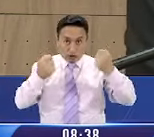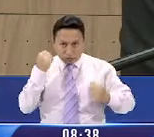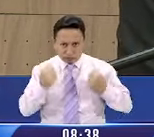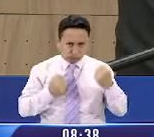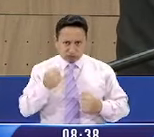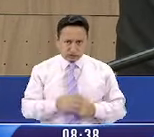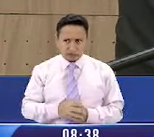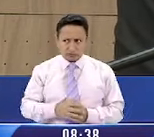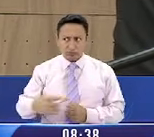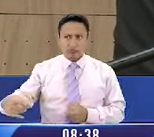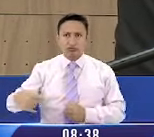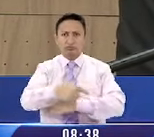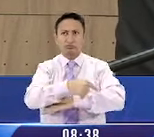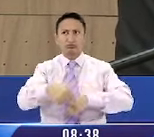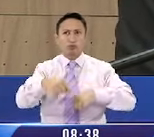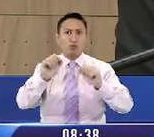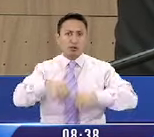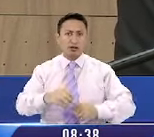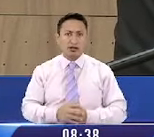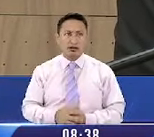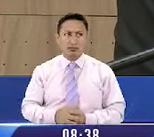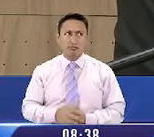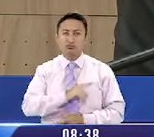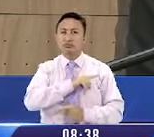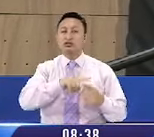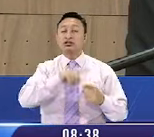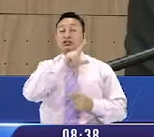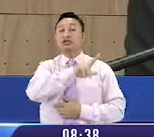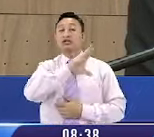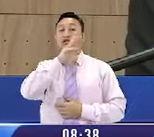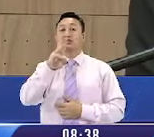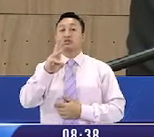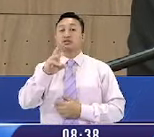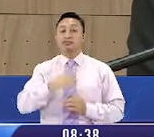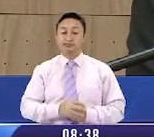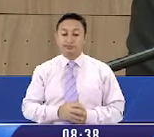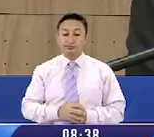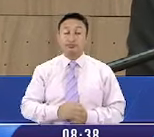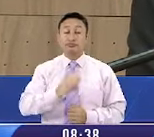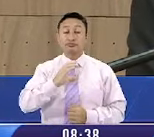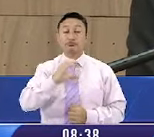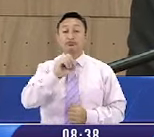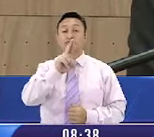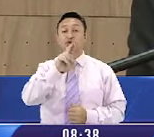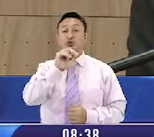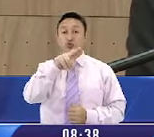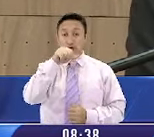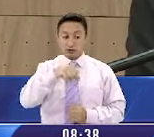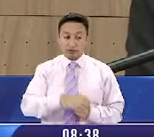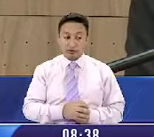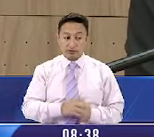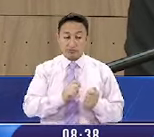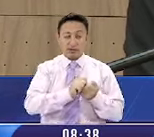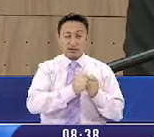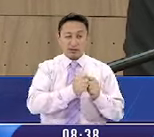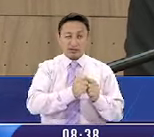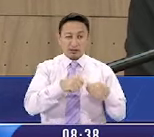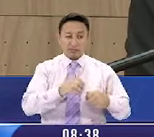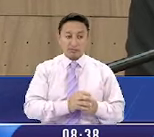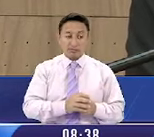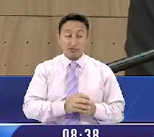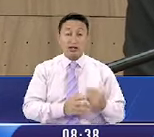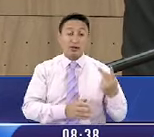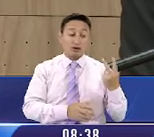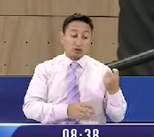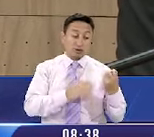consideramos que es posible Tener hasta 36 en el caso de la Coruña y González Suárez también se ha hecho un ajuste en la Coruña de 12 a 14